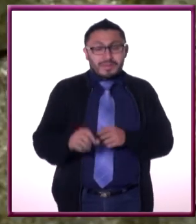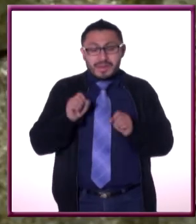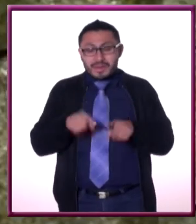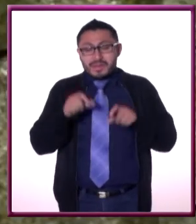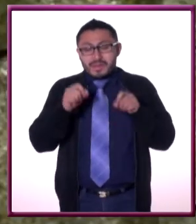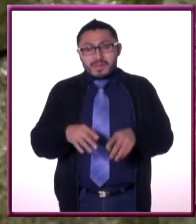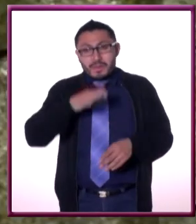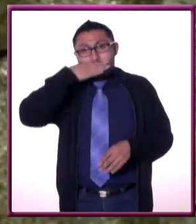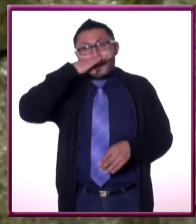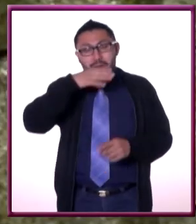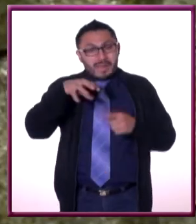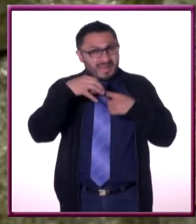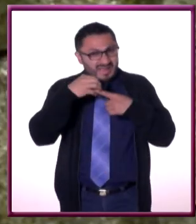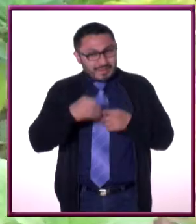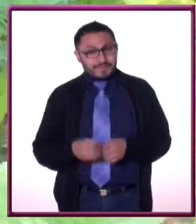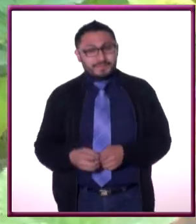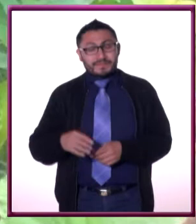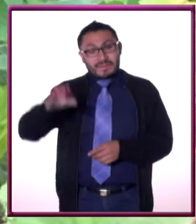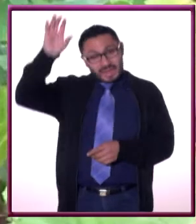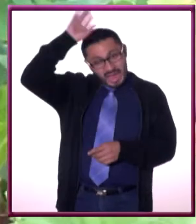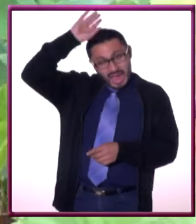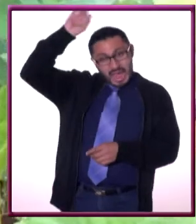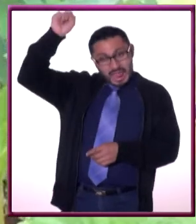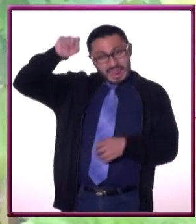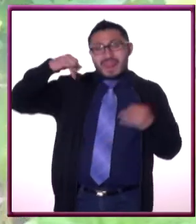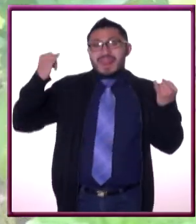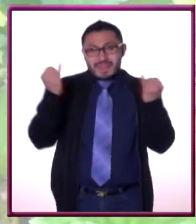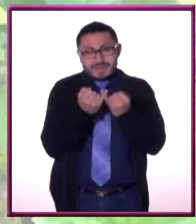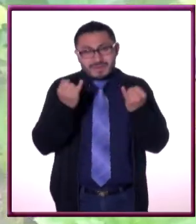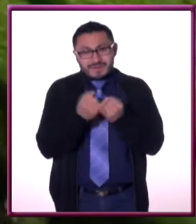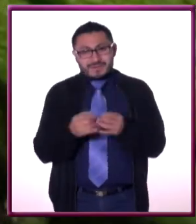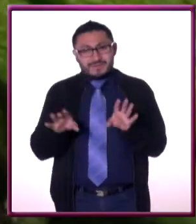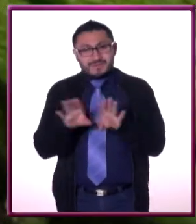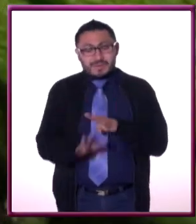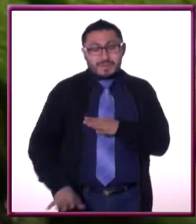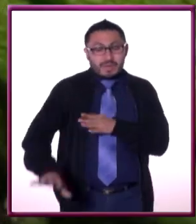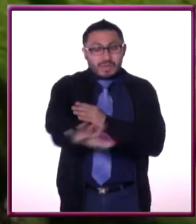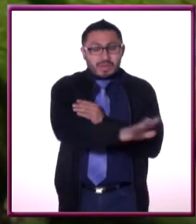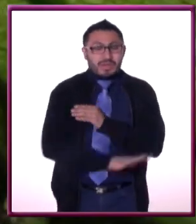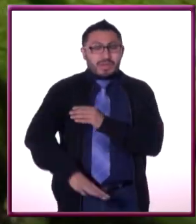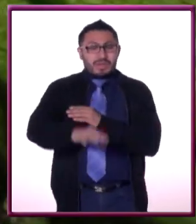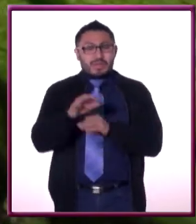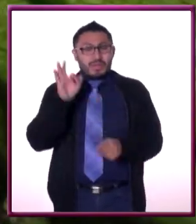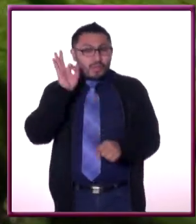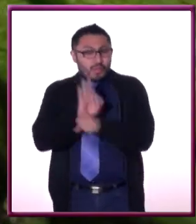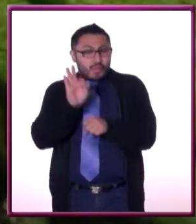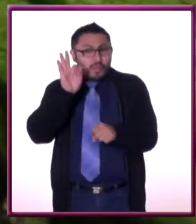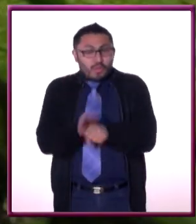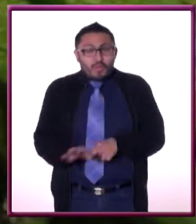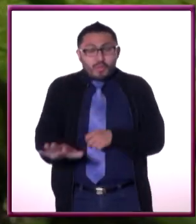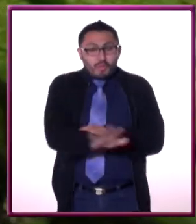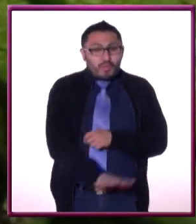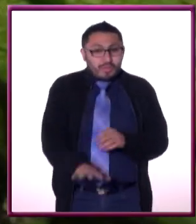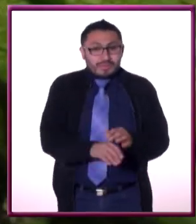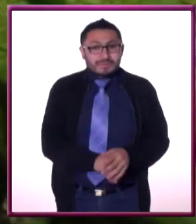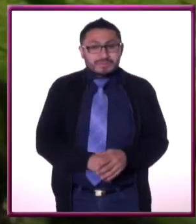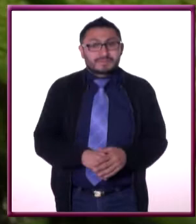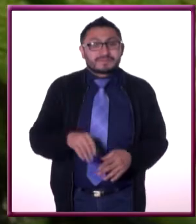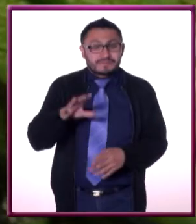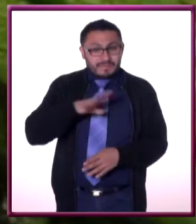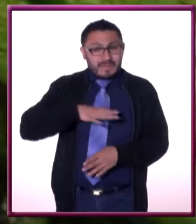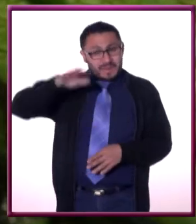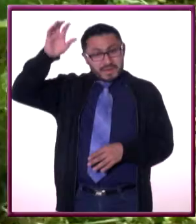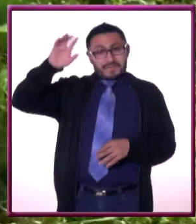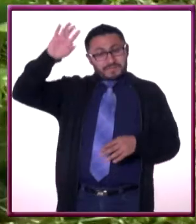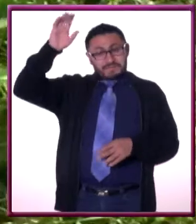maíz. Ahora, y luego está la calabaza. ¿no? La calabaza también. La calabaza que cubre el suelo, entonces está protegiendo al suelo, ¿no? Entonces tenemos